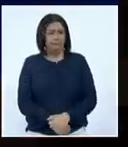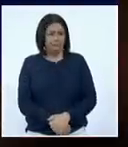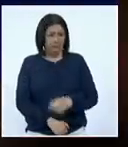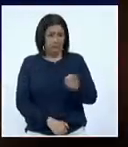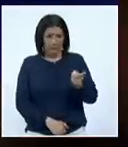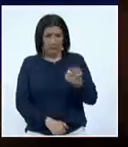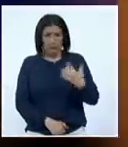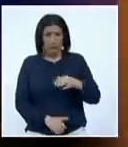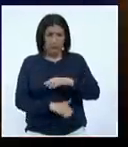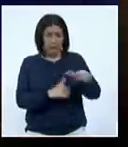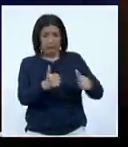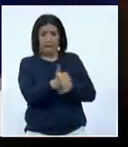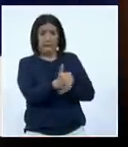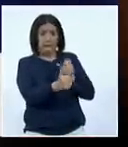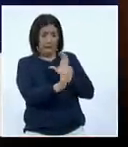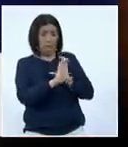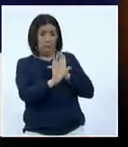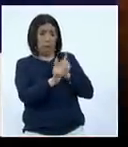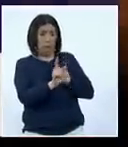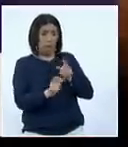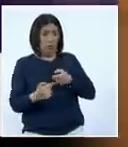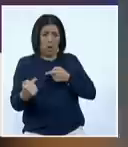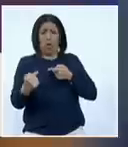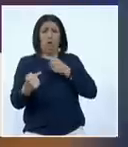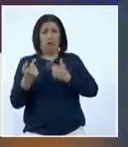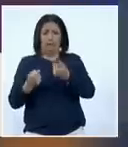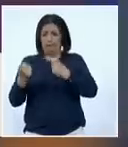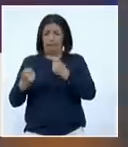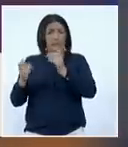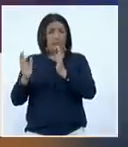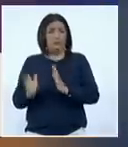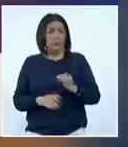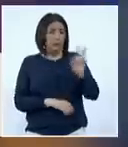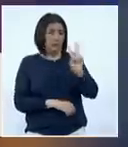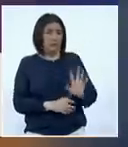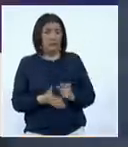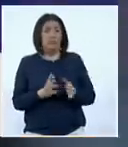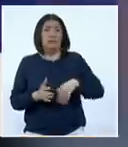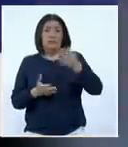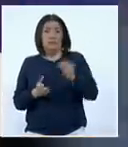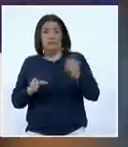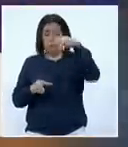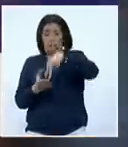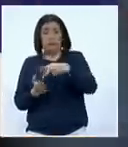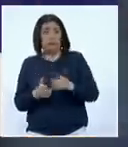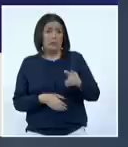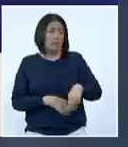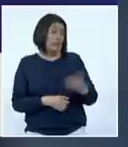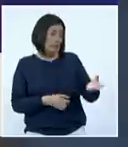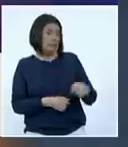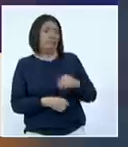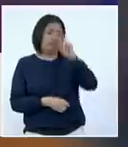Desde la parte posterior de este bus, un pasajero se enfrenta a una vendedora venezolana que había subido a vender alfajores. El joven peruano